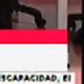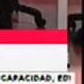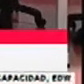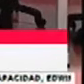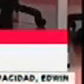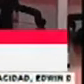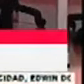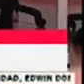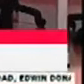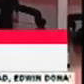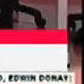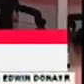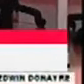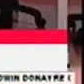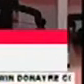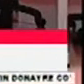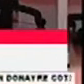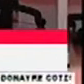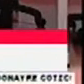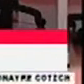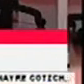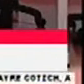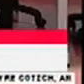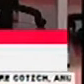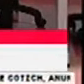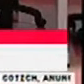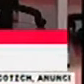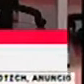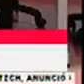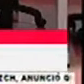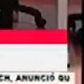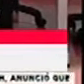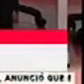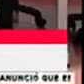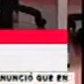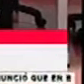a la investigación habían precisamente observado...